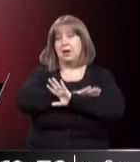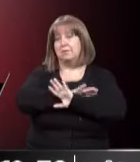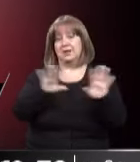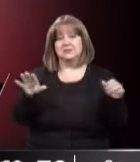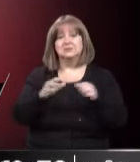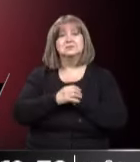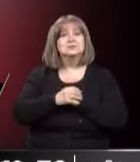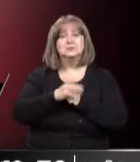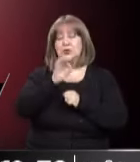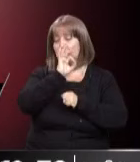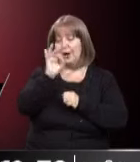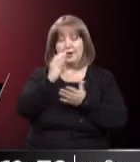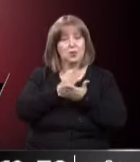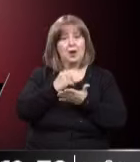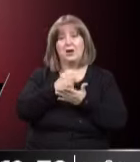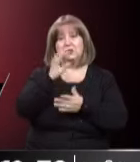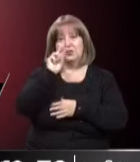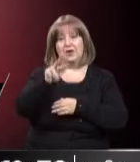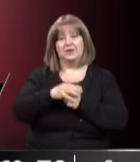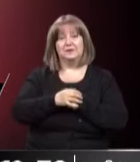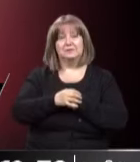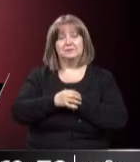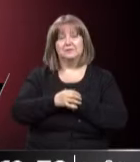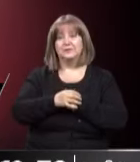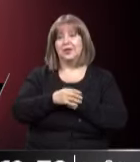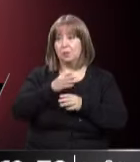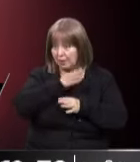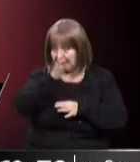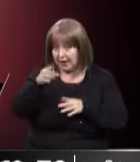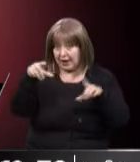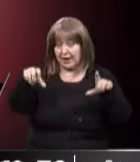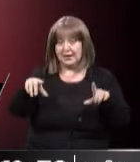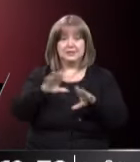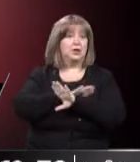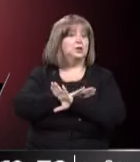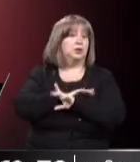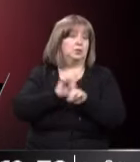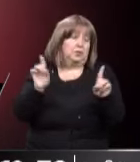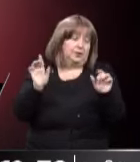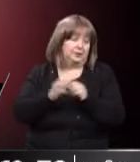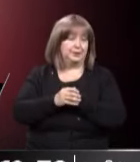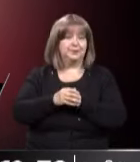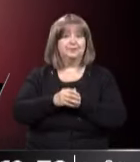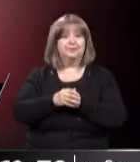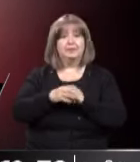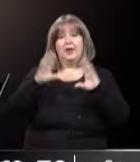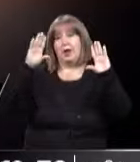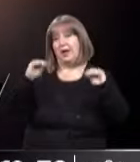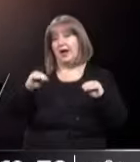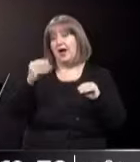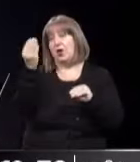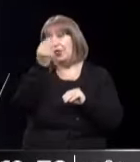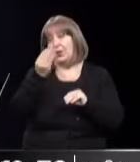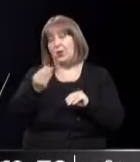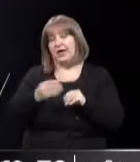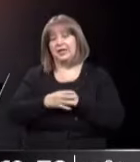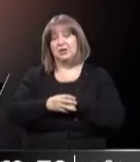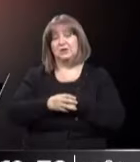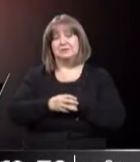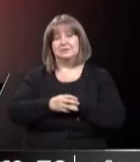cancha no lo ves? No. ¿Y no te enterás? No. Bueno, vamos a ver los dibujitos. ¿Me traes el control,